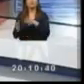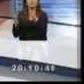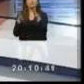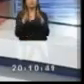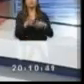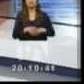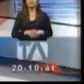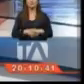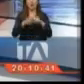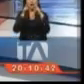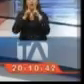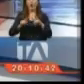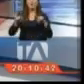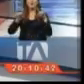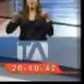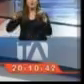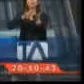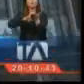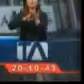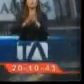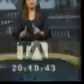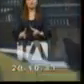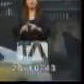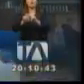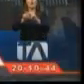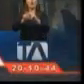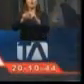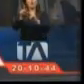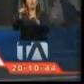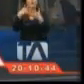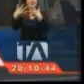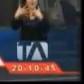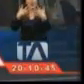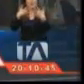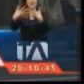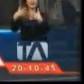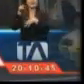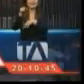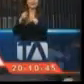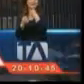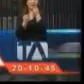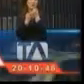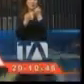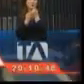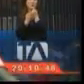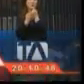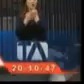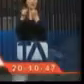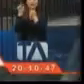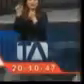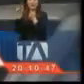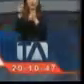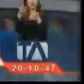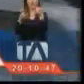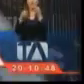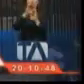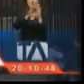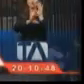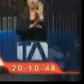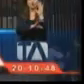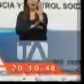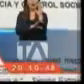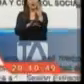Fracasa la convocatoria a sesión extraordinaria de la función de transparencia que pretendía impulsar la renovación parcial de la Corte